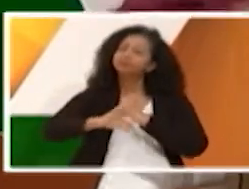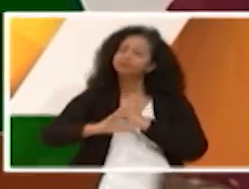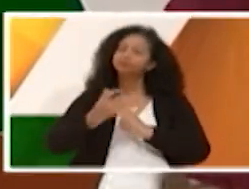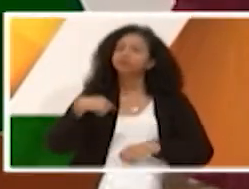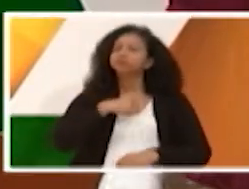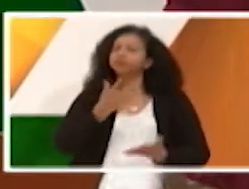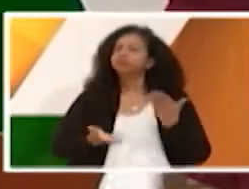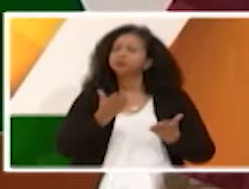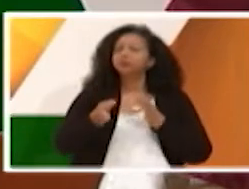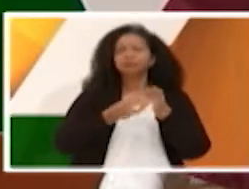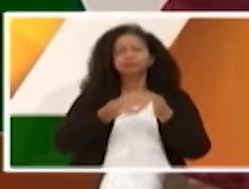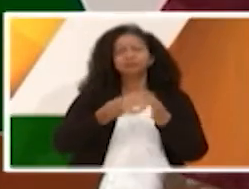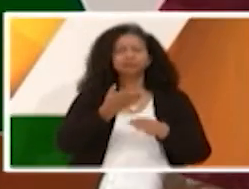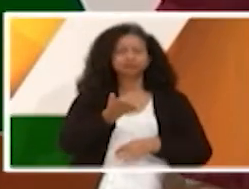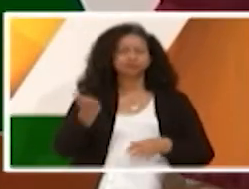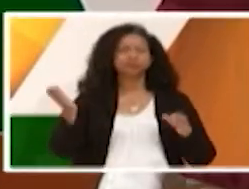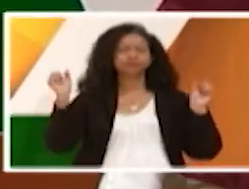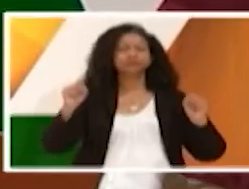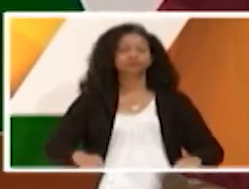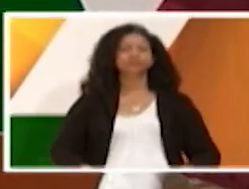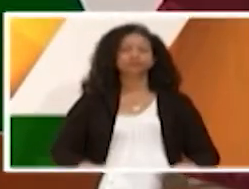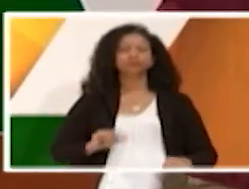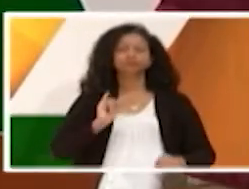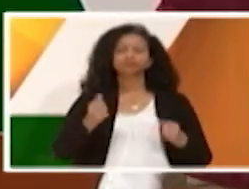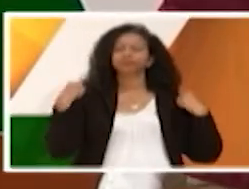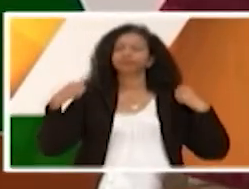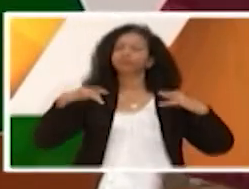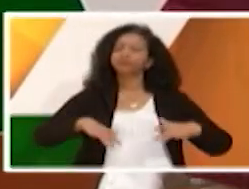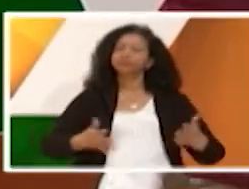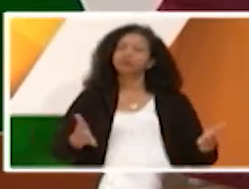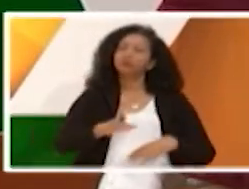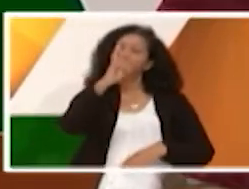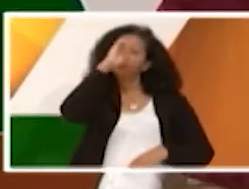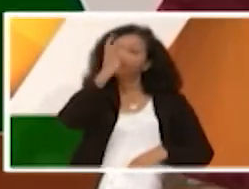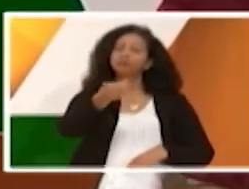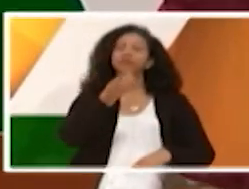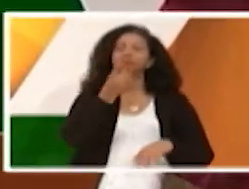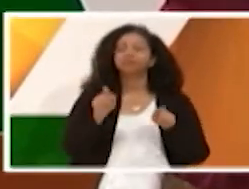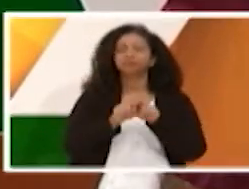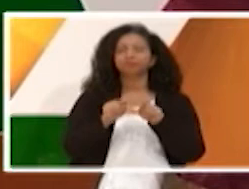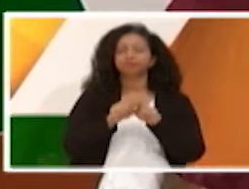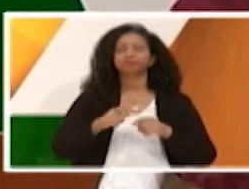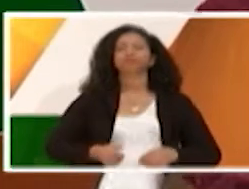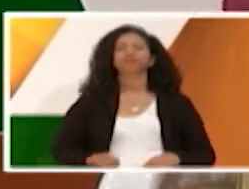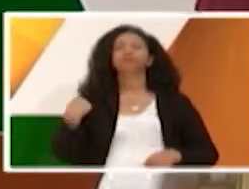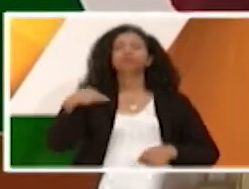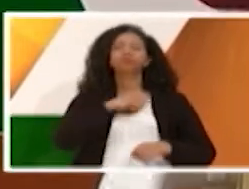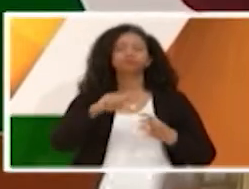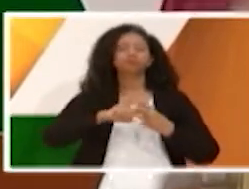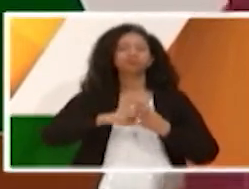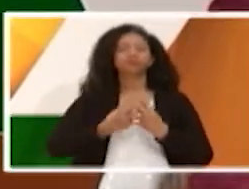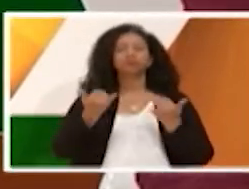pincelada sobre ese encuentro que se va a llevar a cabo en la República Dominicana también. Arrancamos